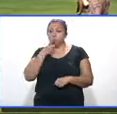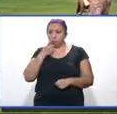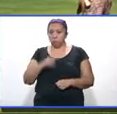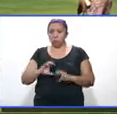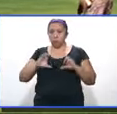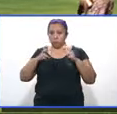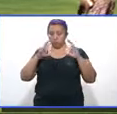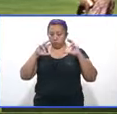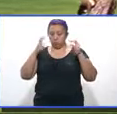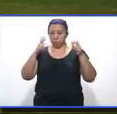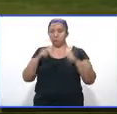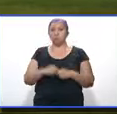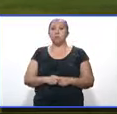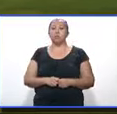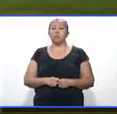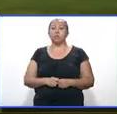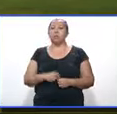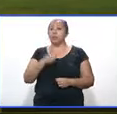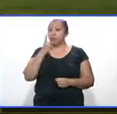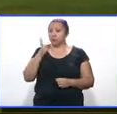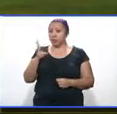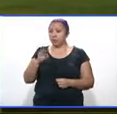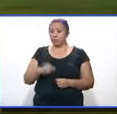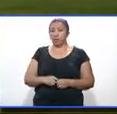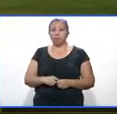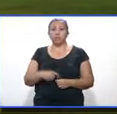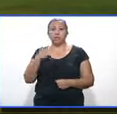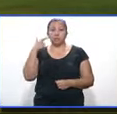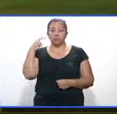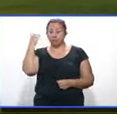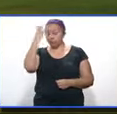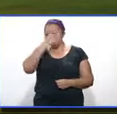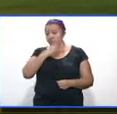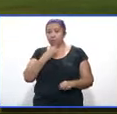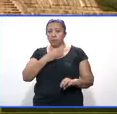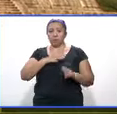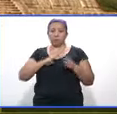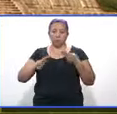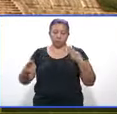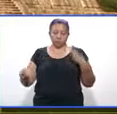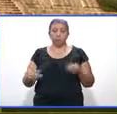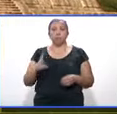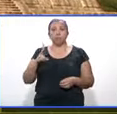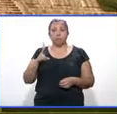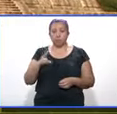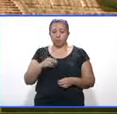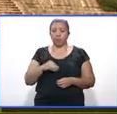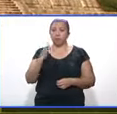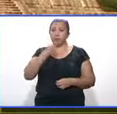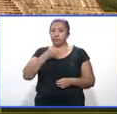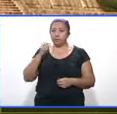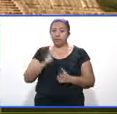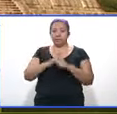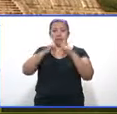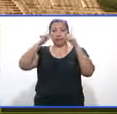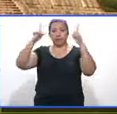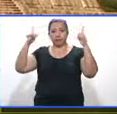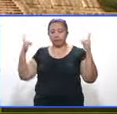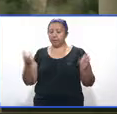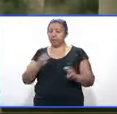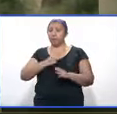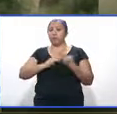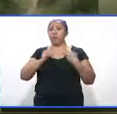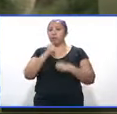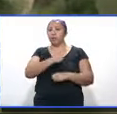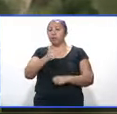la zona arqueológica de Chichén Itzá, además de ser una de las siete maravillas del mundo moderno, También es el calendario más grande en el mundo, que